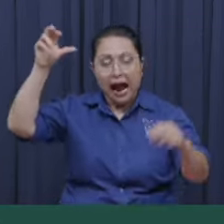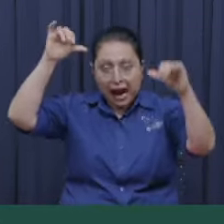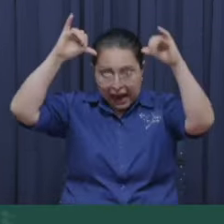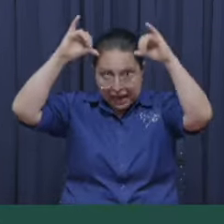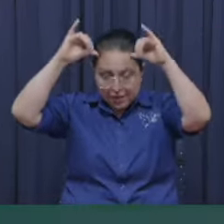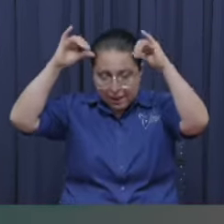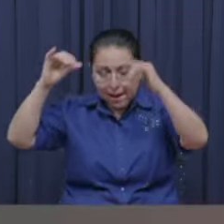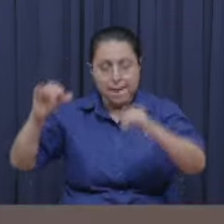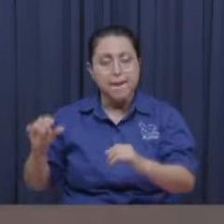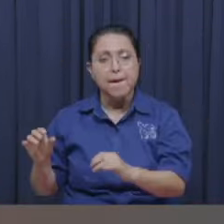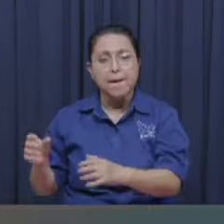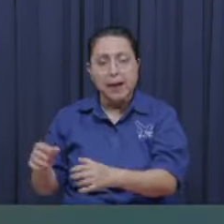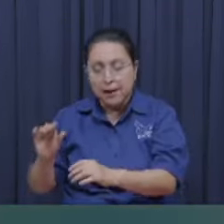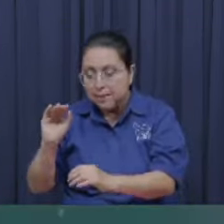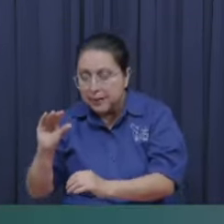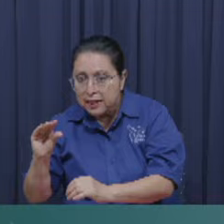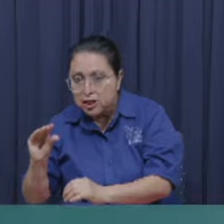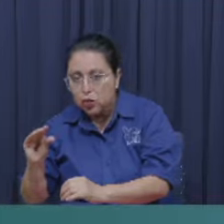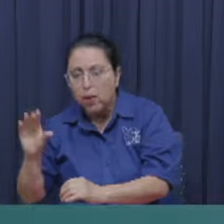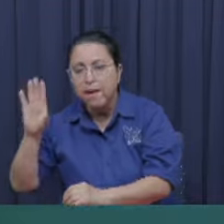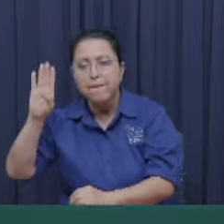¿Quién es el segundo ser viviente?